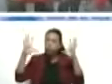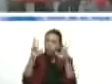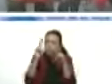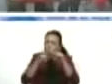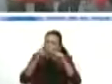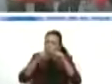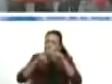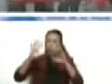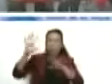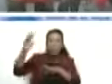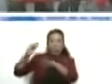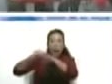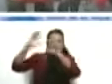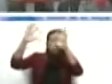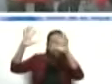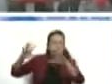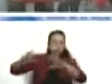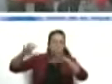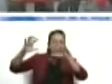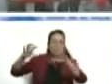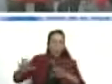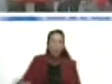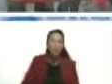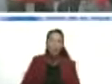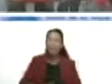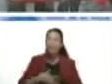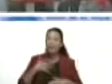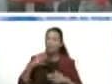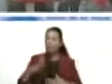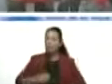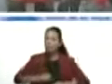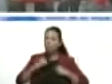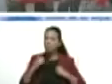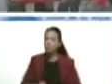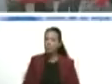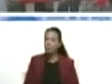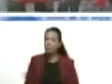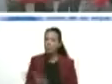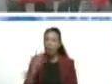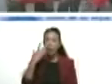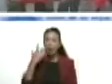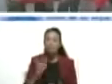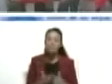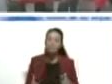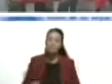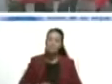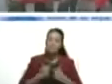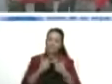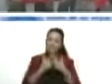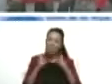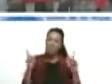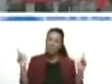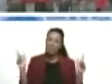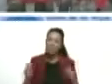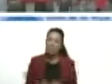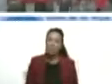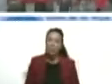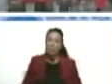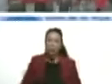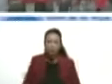encapotado anuncia tempestad. Oligarcas temblad, viva la